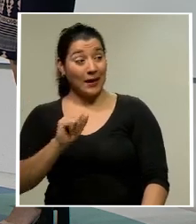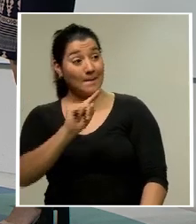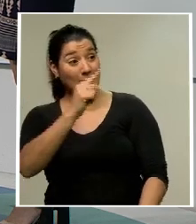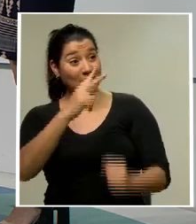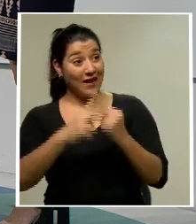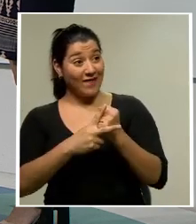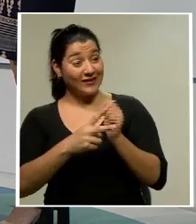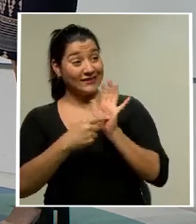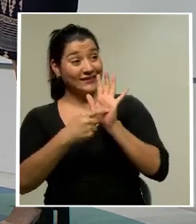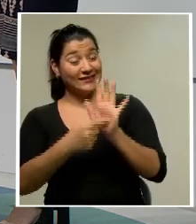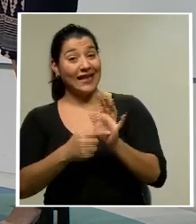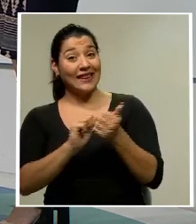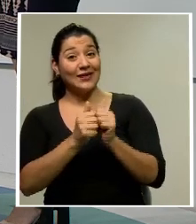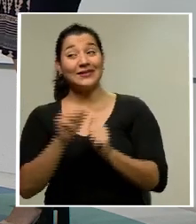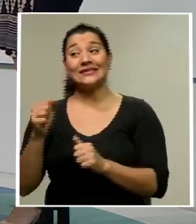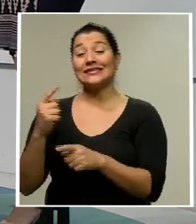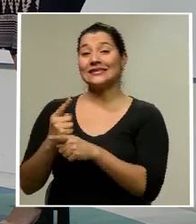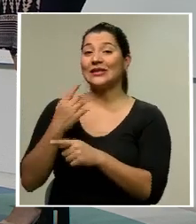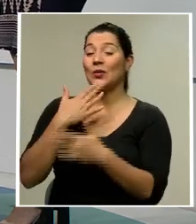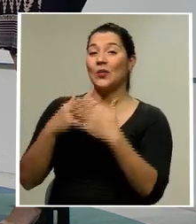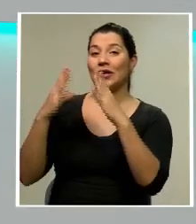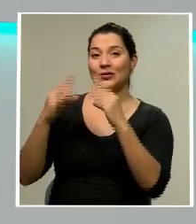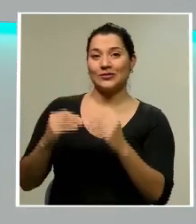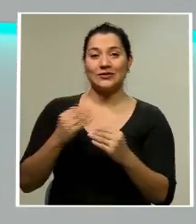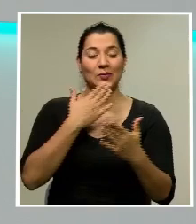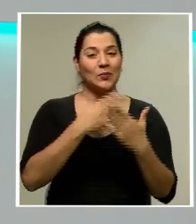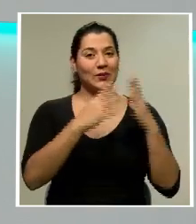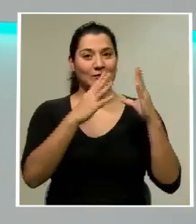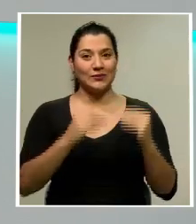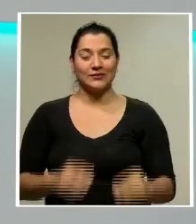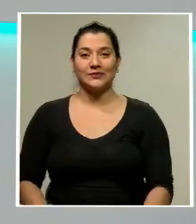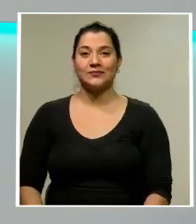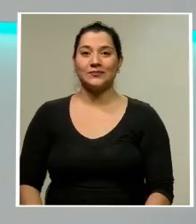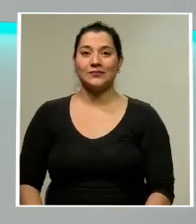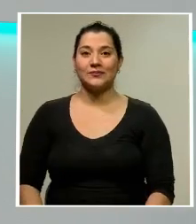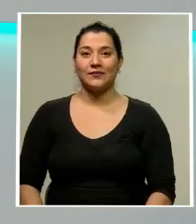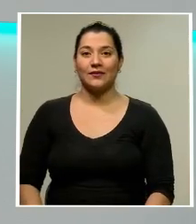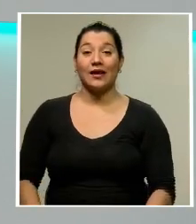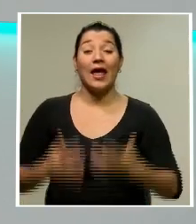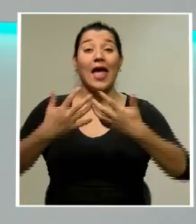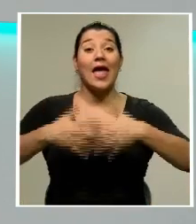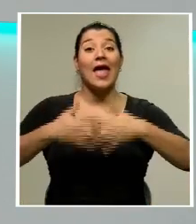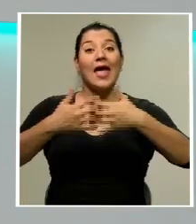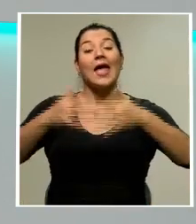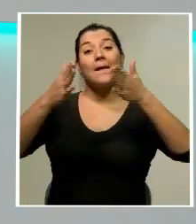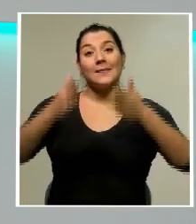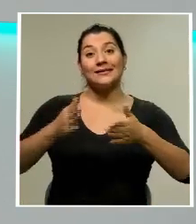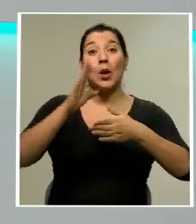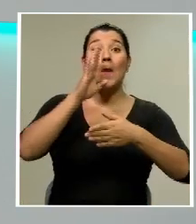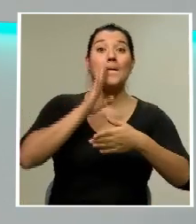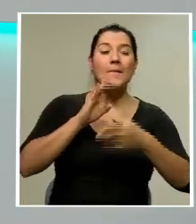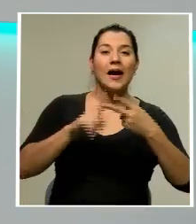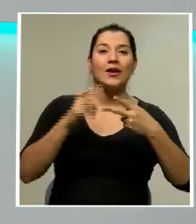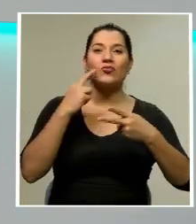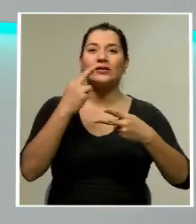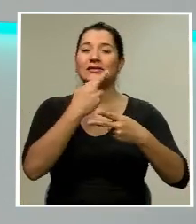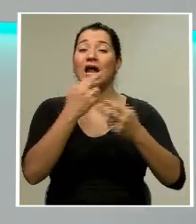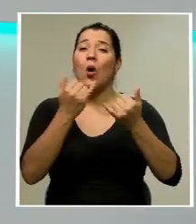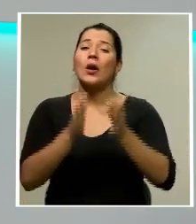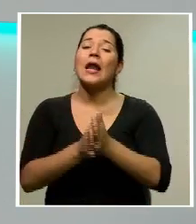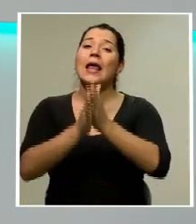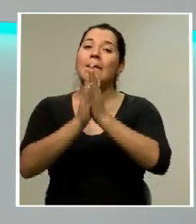deportes. Así es, don Ernesto. Buenas noches. Buenas noches. Los empresarios de bares y restaurantes le solicitan al